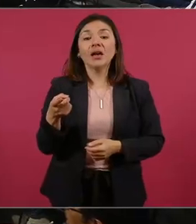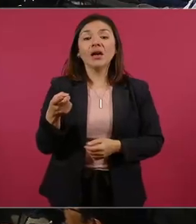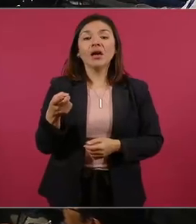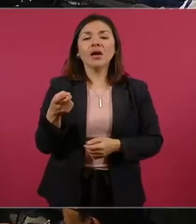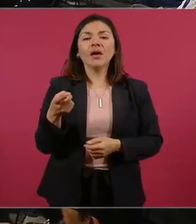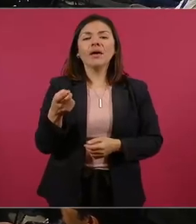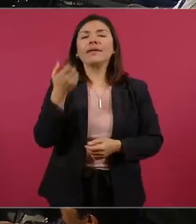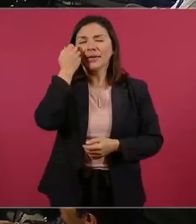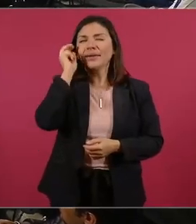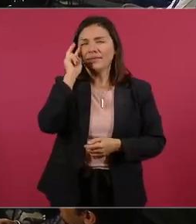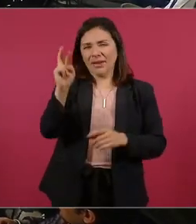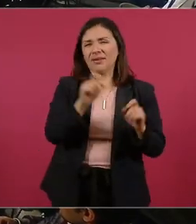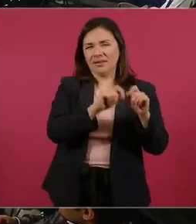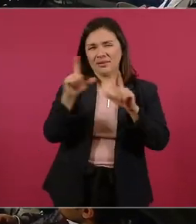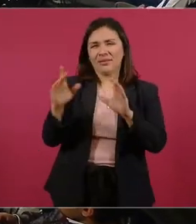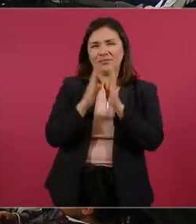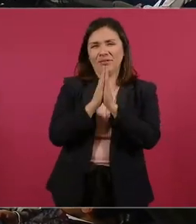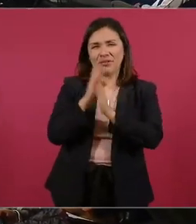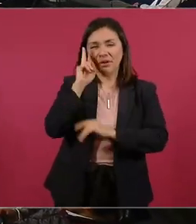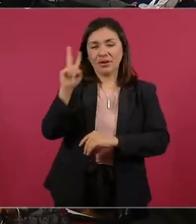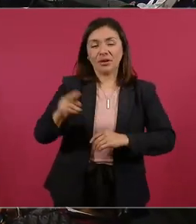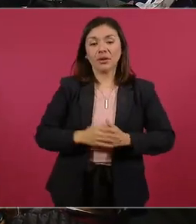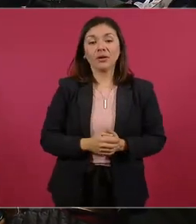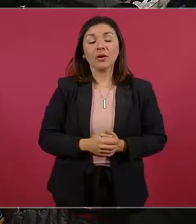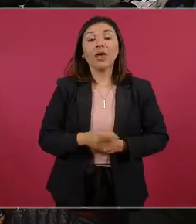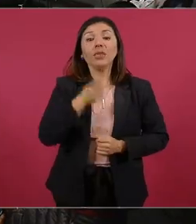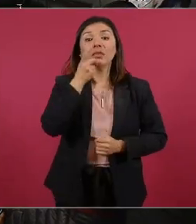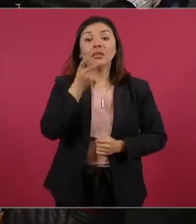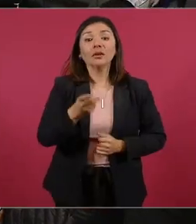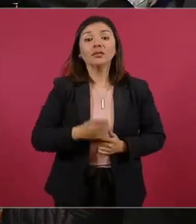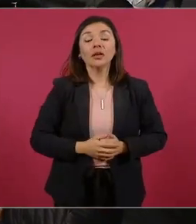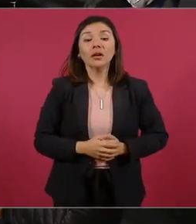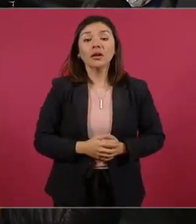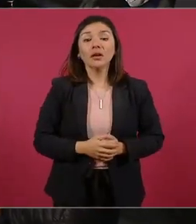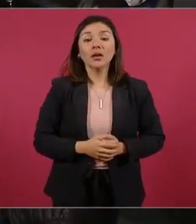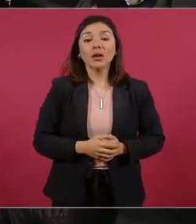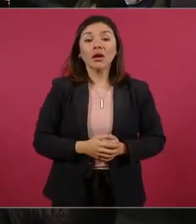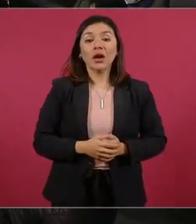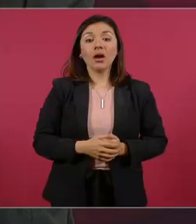pon un párrafo, que nosotros,